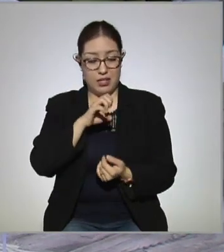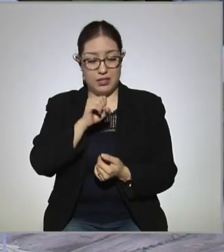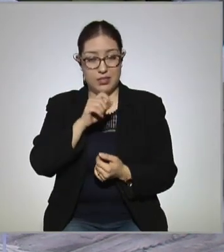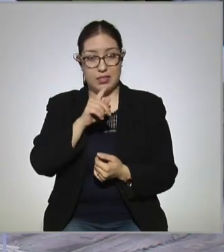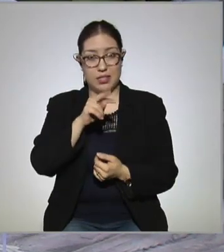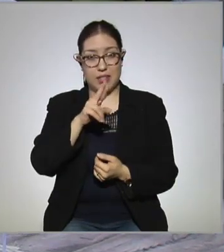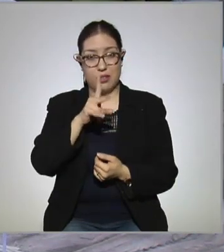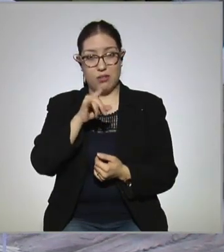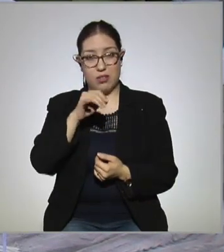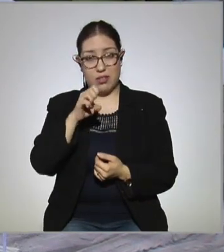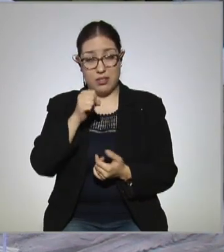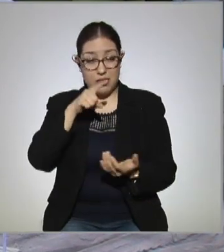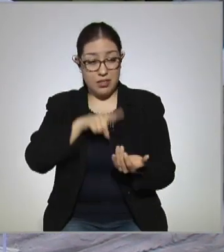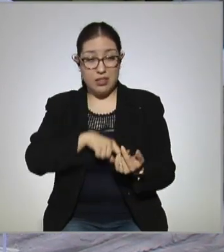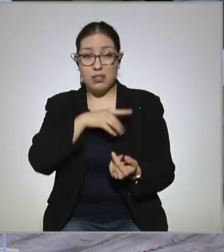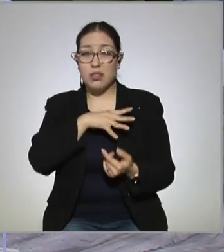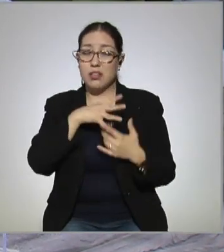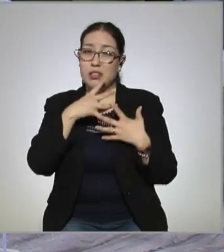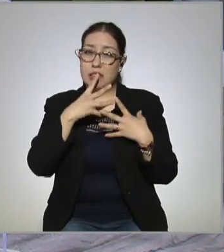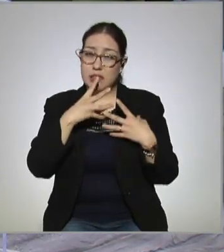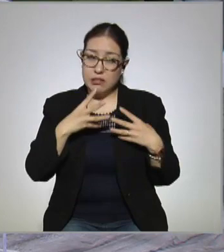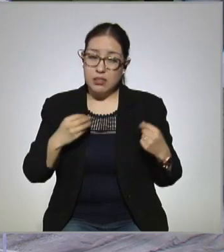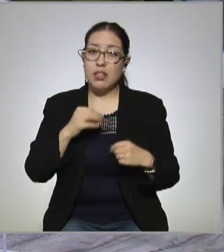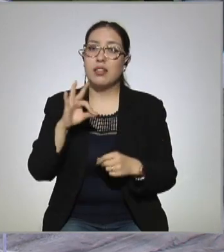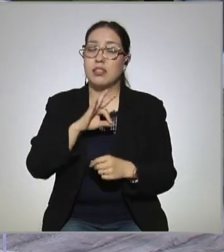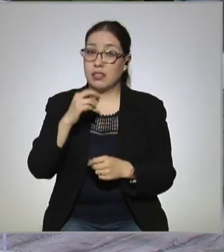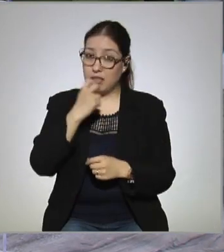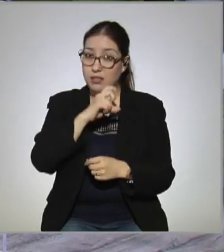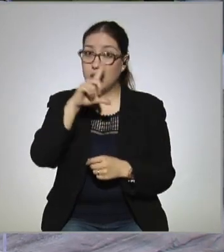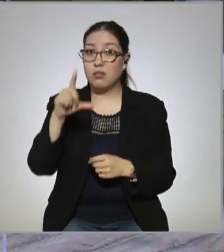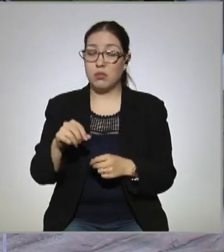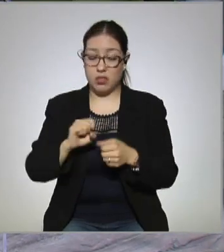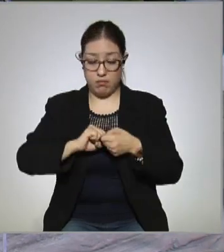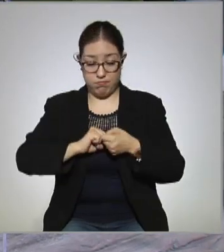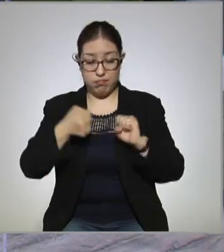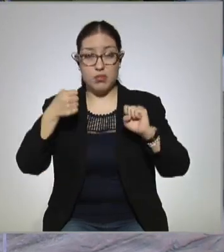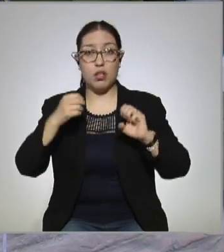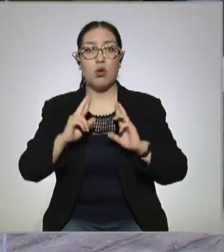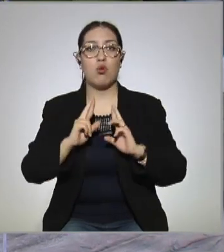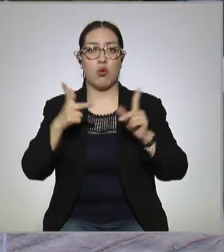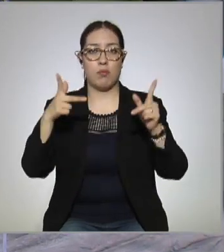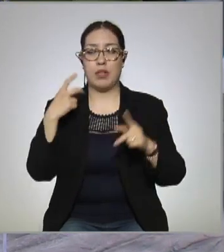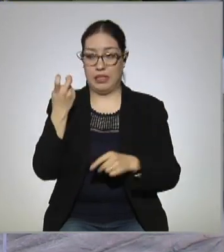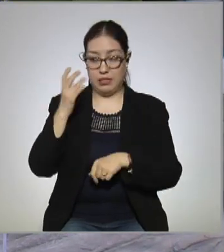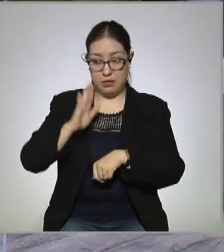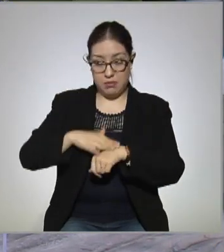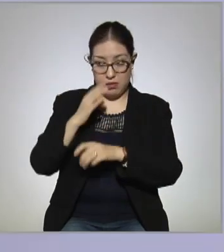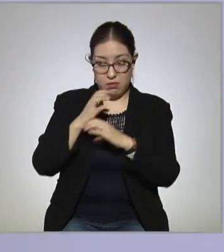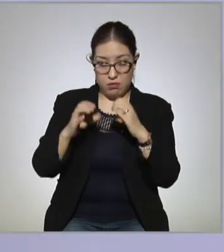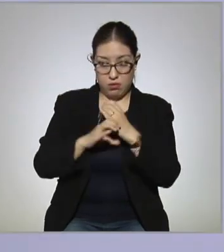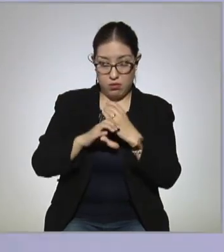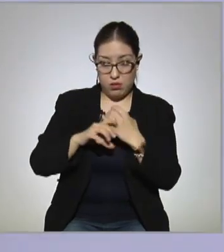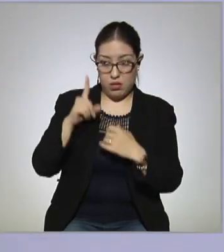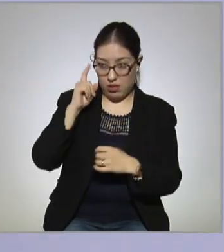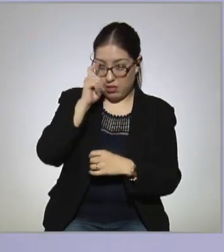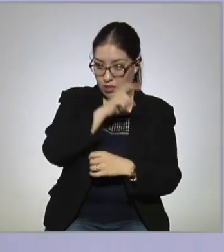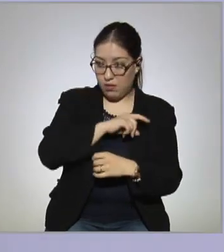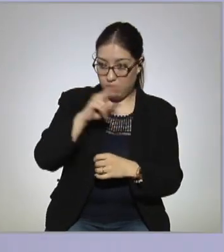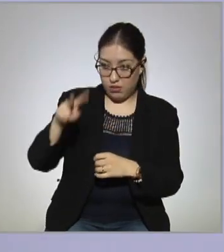su superficie y pueden inclusive ser causantes de la ruptura del tendón. Más complicaciones metabólicas de uso crónico